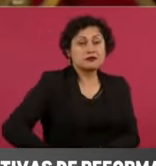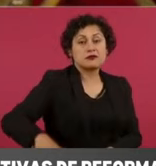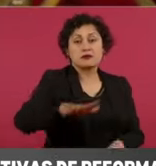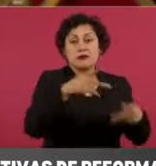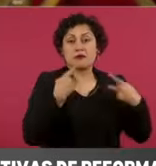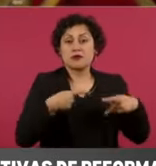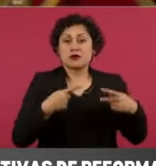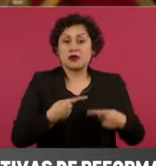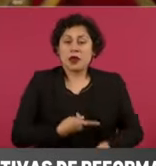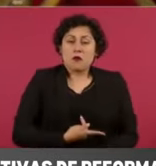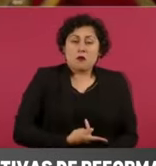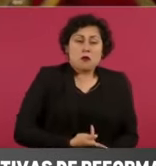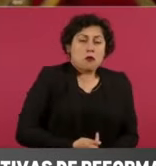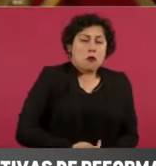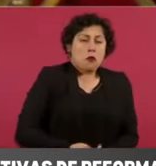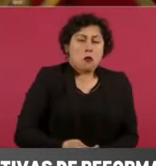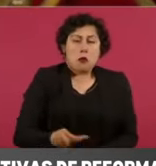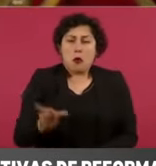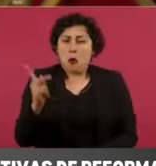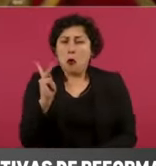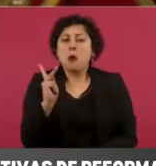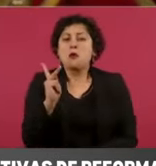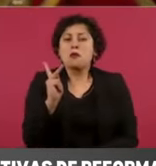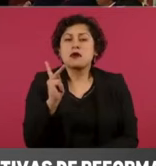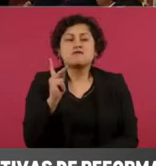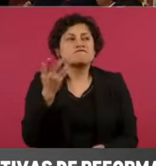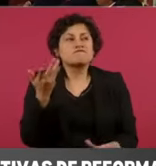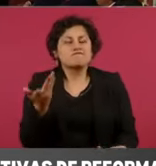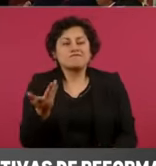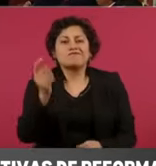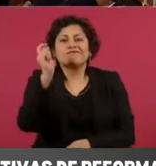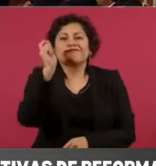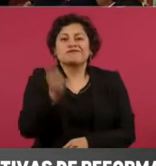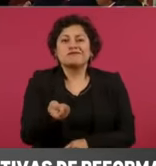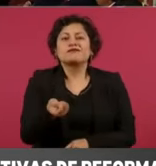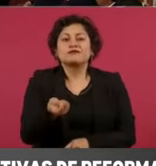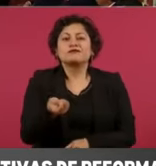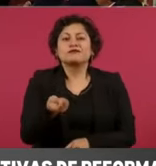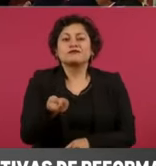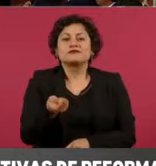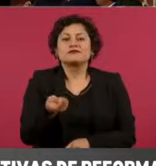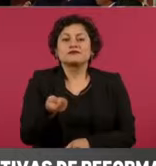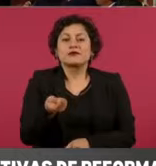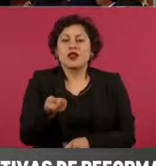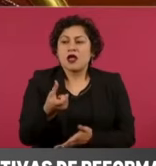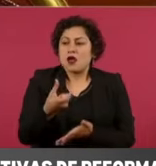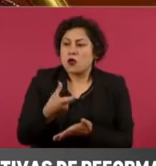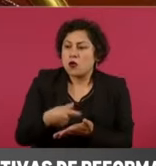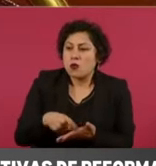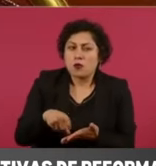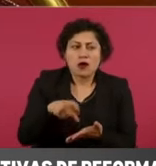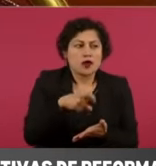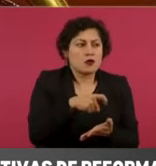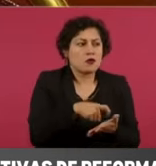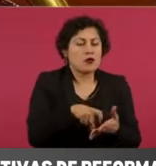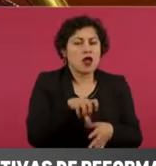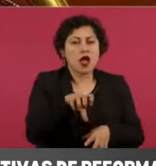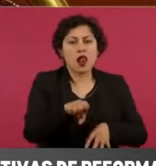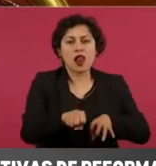con una pérdida sistemática y permanente del poder adquisitivo del salario.